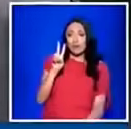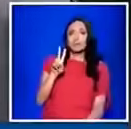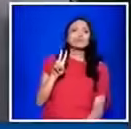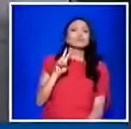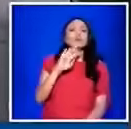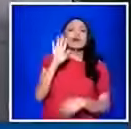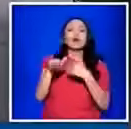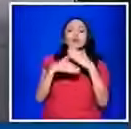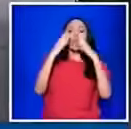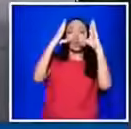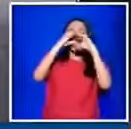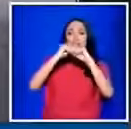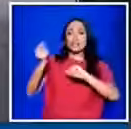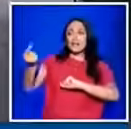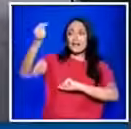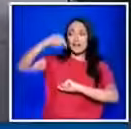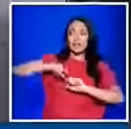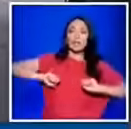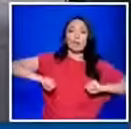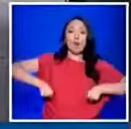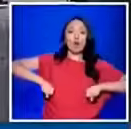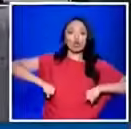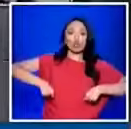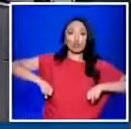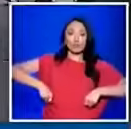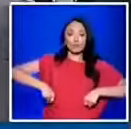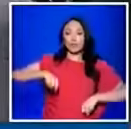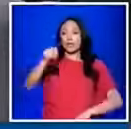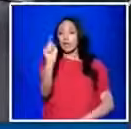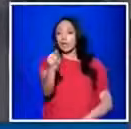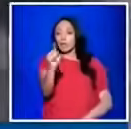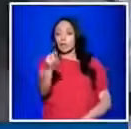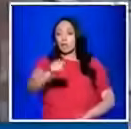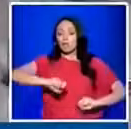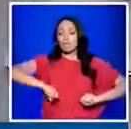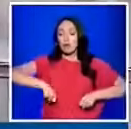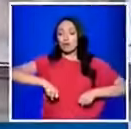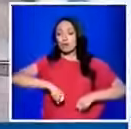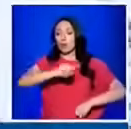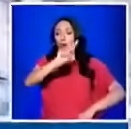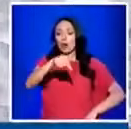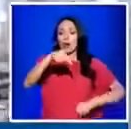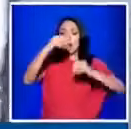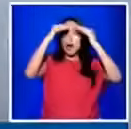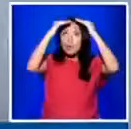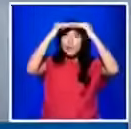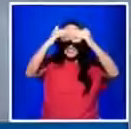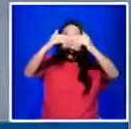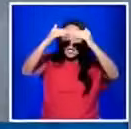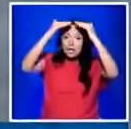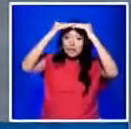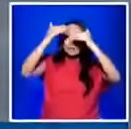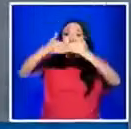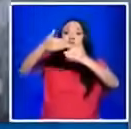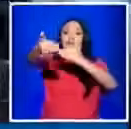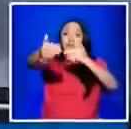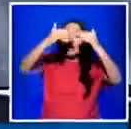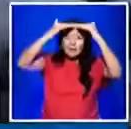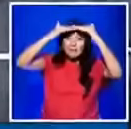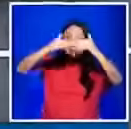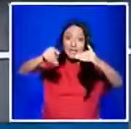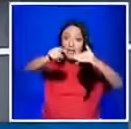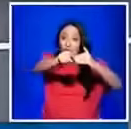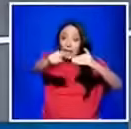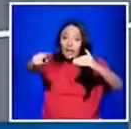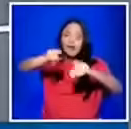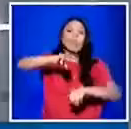diario en la moto y ahí les cogen a un grupo de delincuentes debajo de la visera que está al frente nuestro.